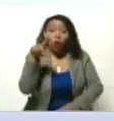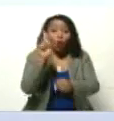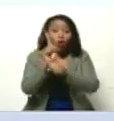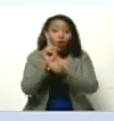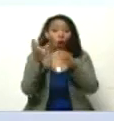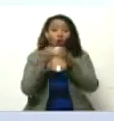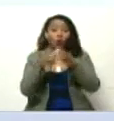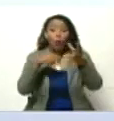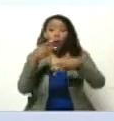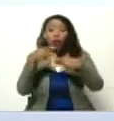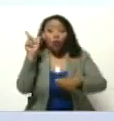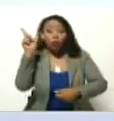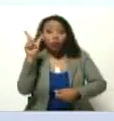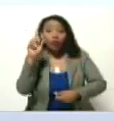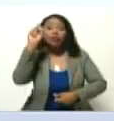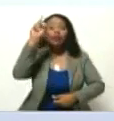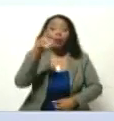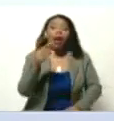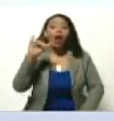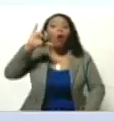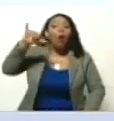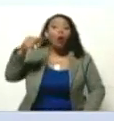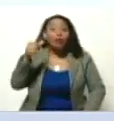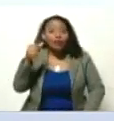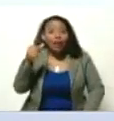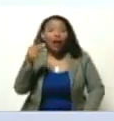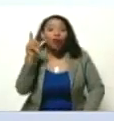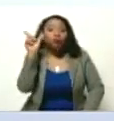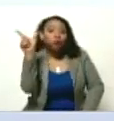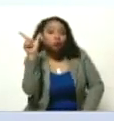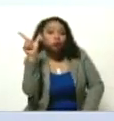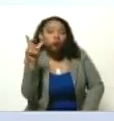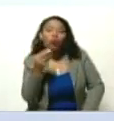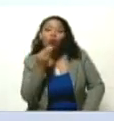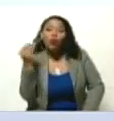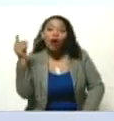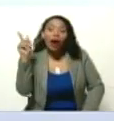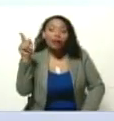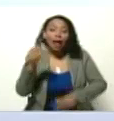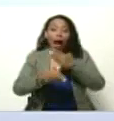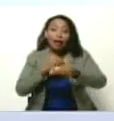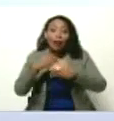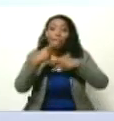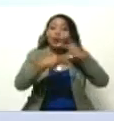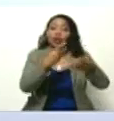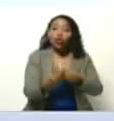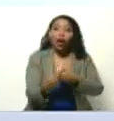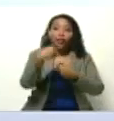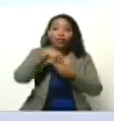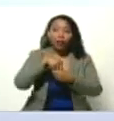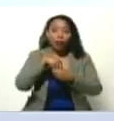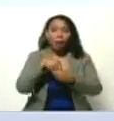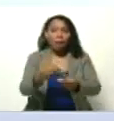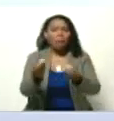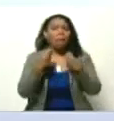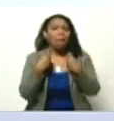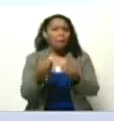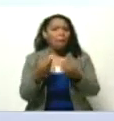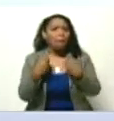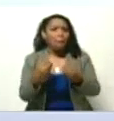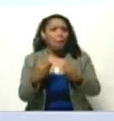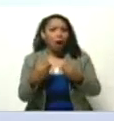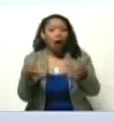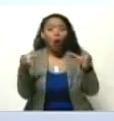Unido de Venezuela, sino también la JPSUV va a realizar su proceso interno para